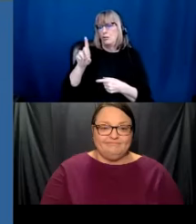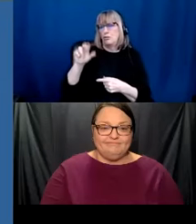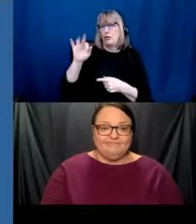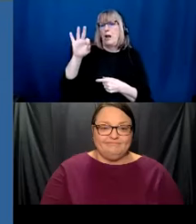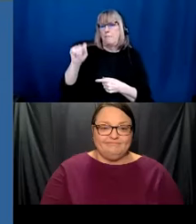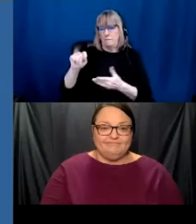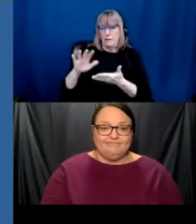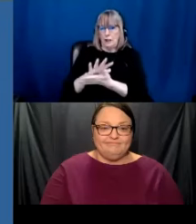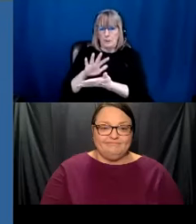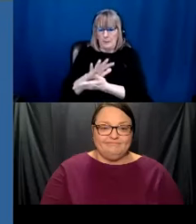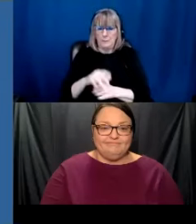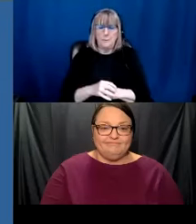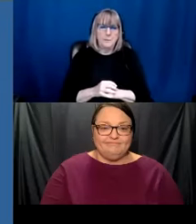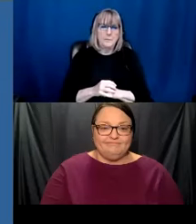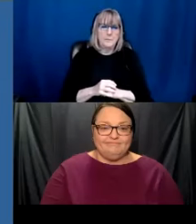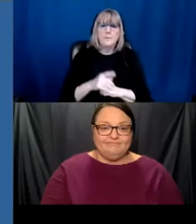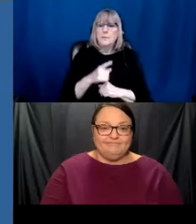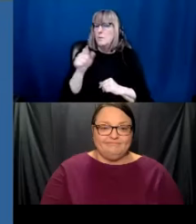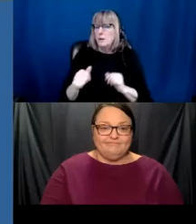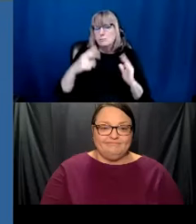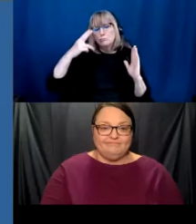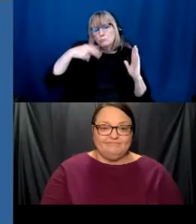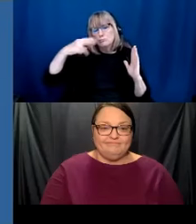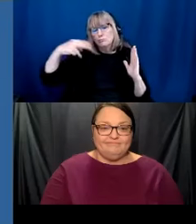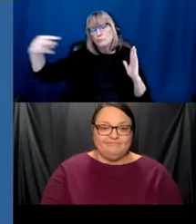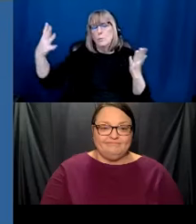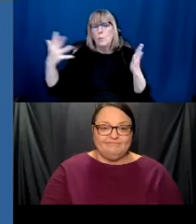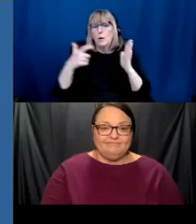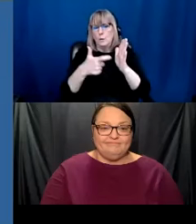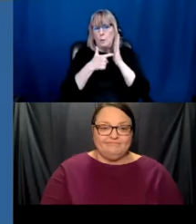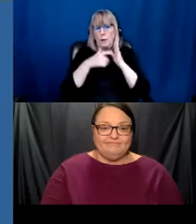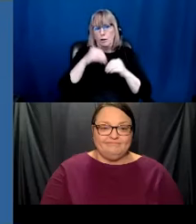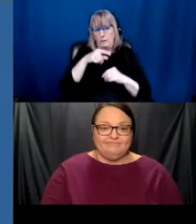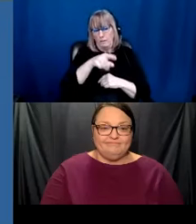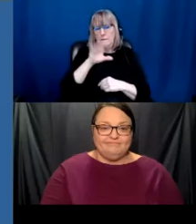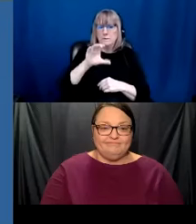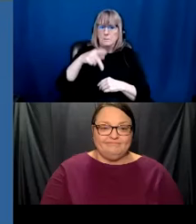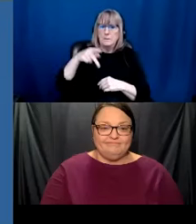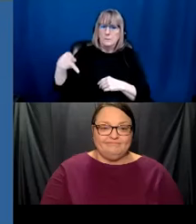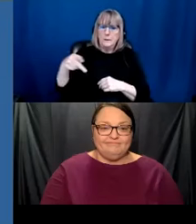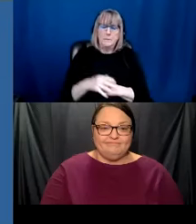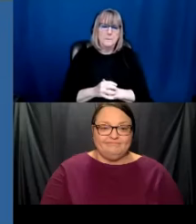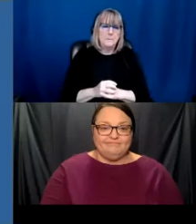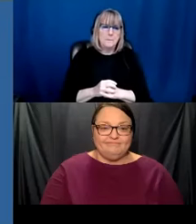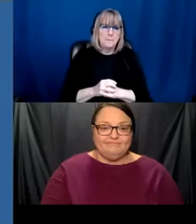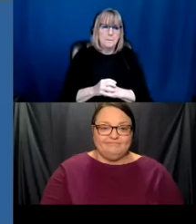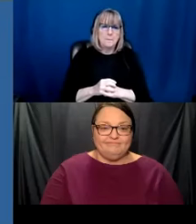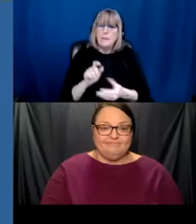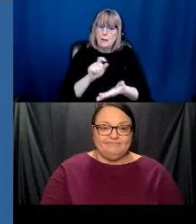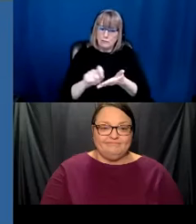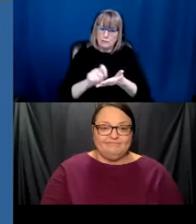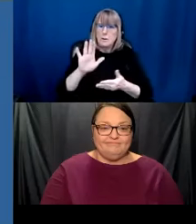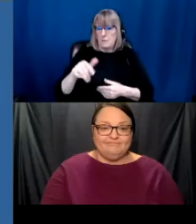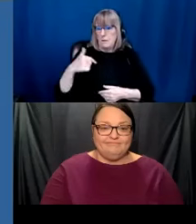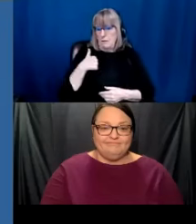que desarrollemos nuestras metas, establezcamos nuestros planes de gastos y